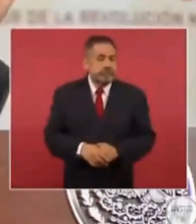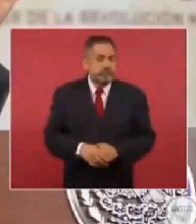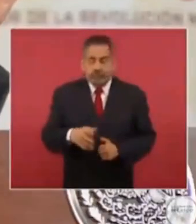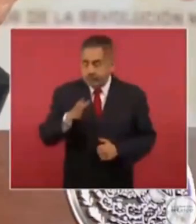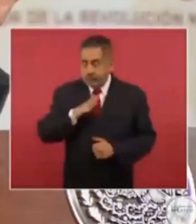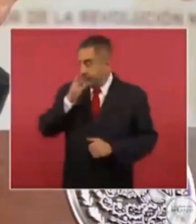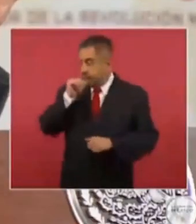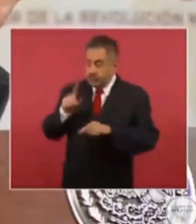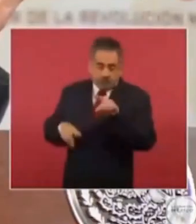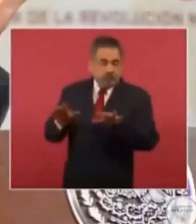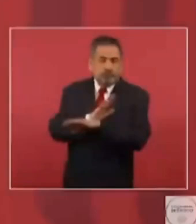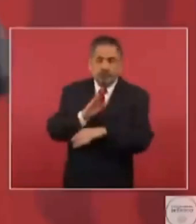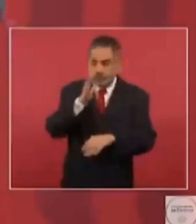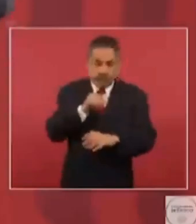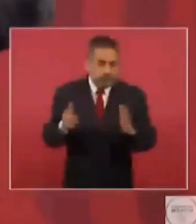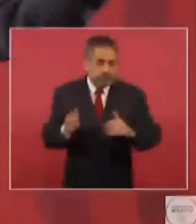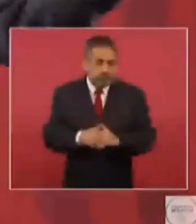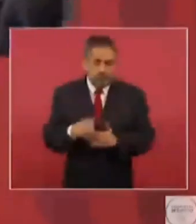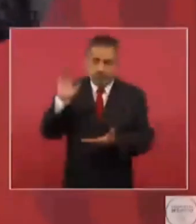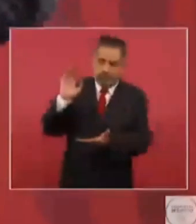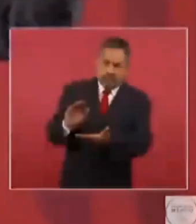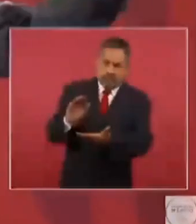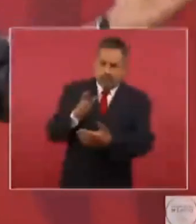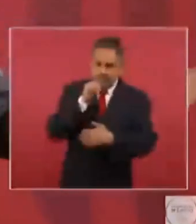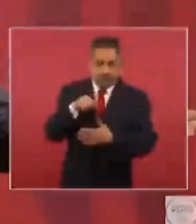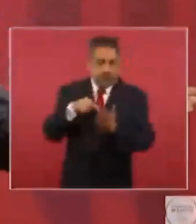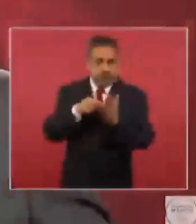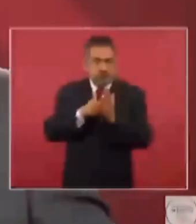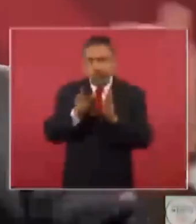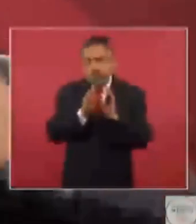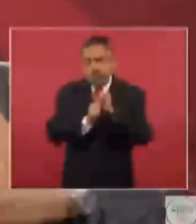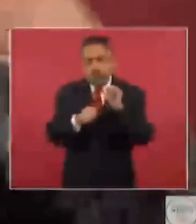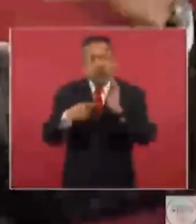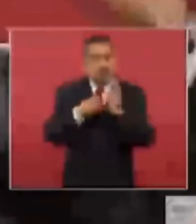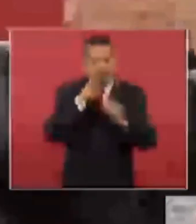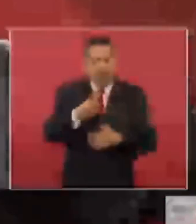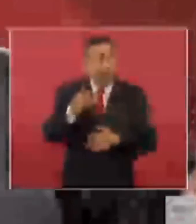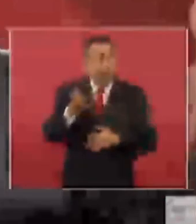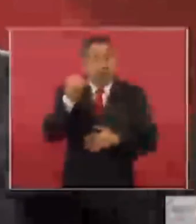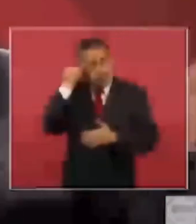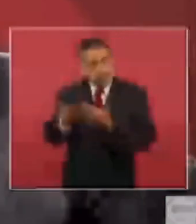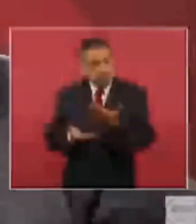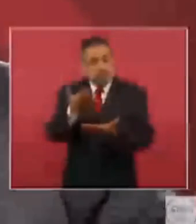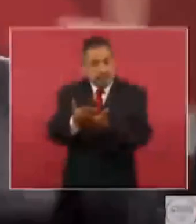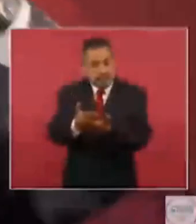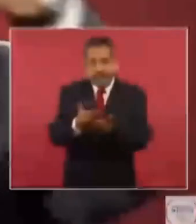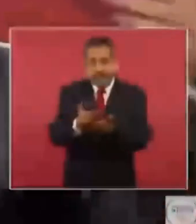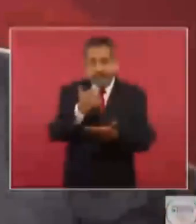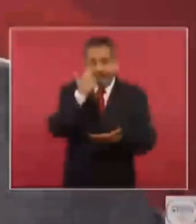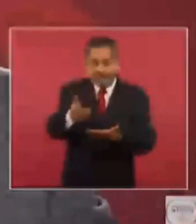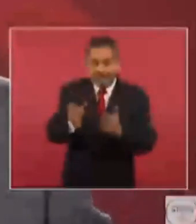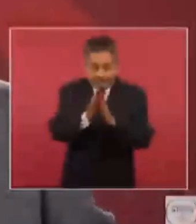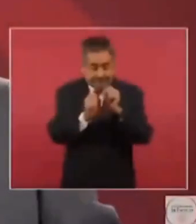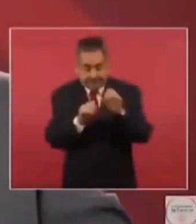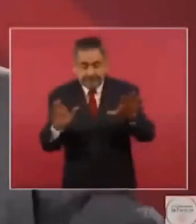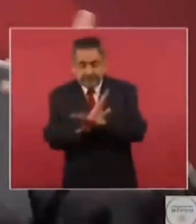pero hoy la oposición se ha puesto de acuerdo. A ellos no les importa que el pueblo de México